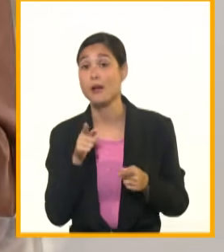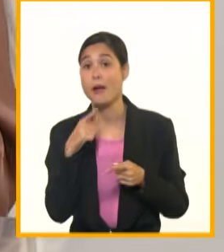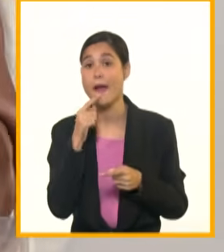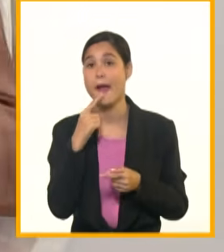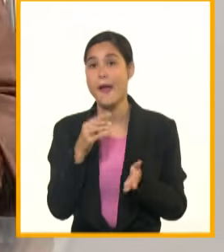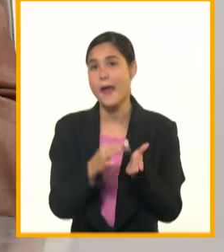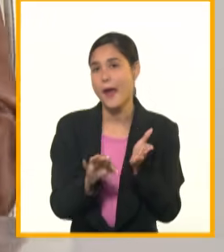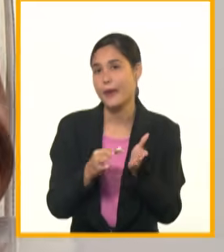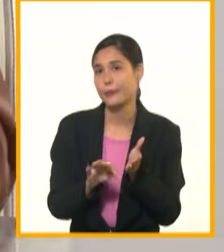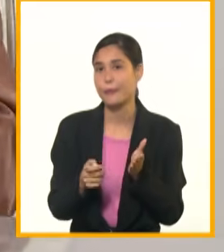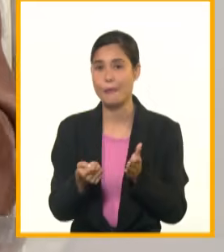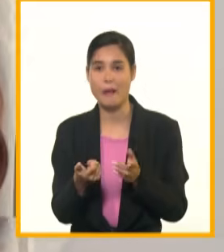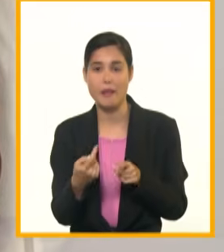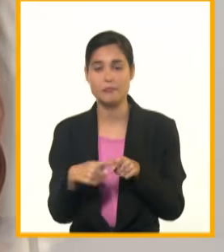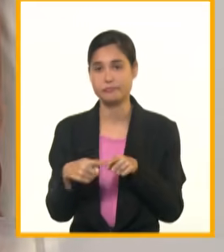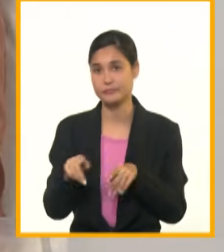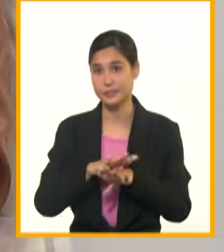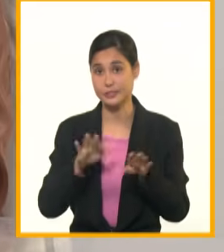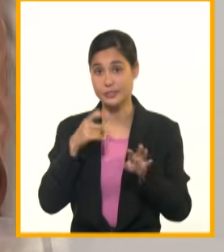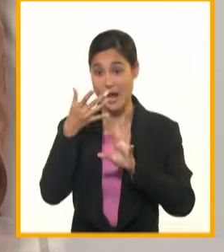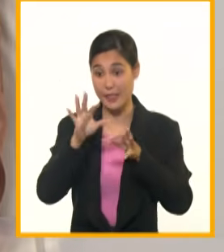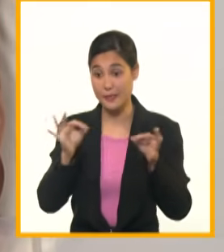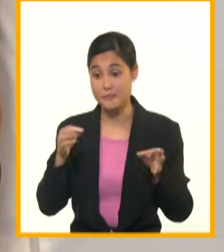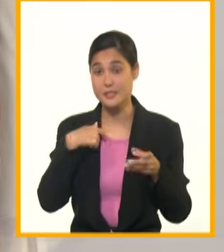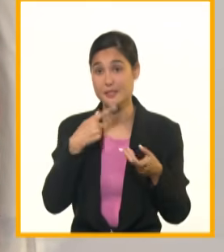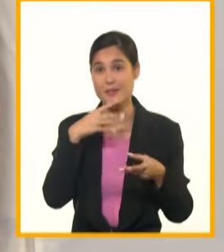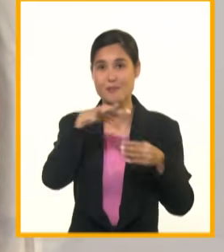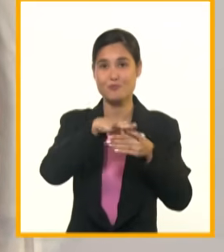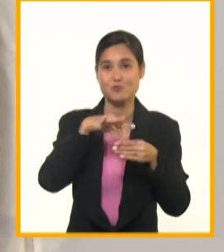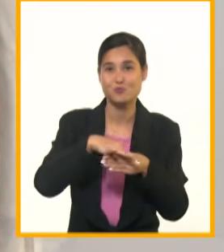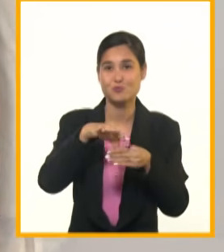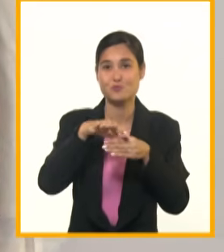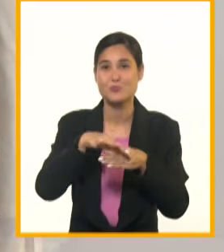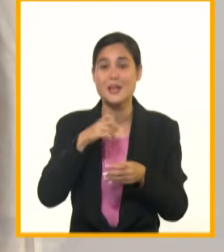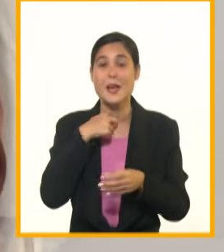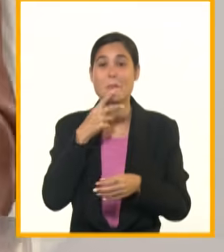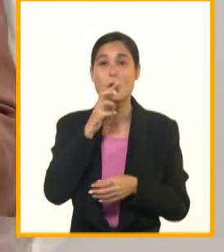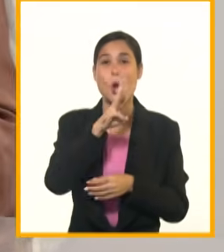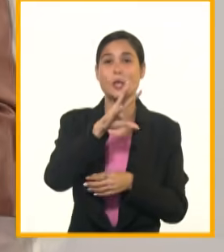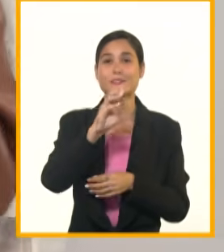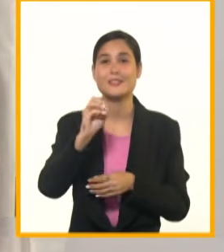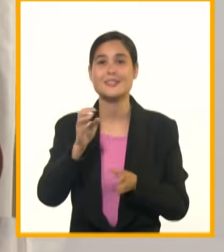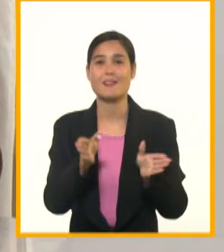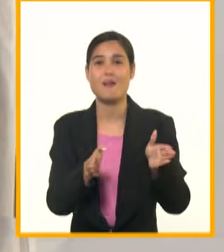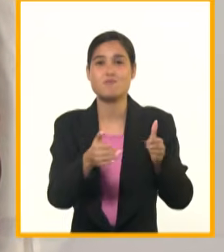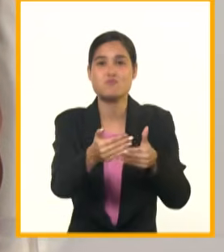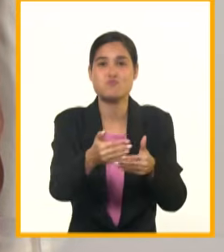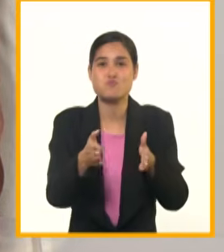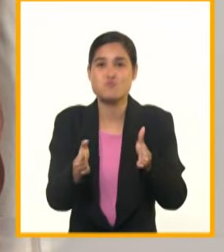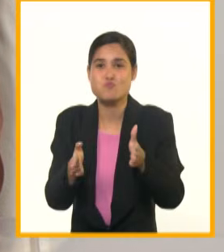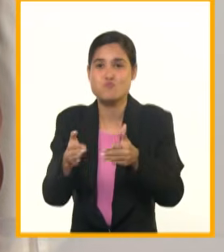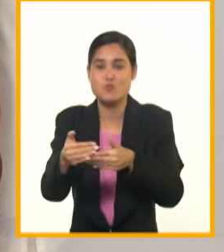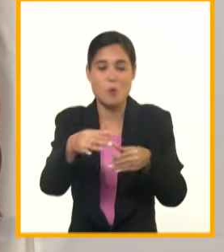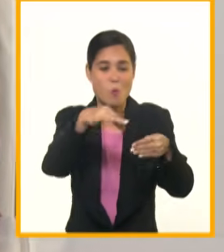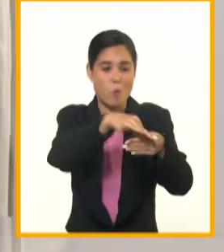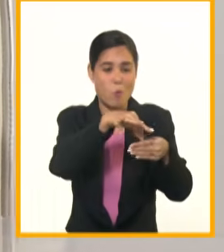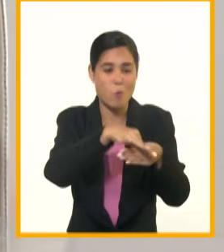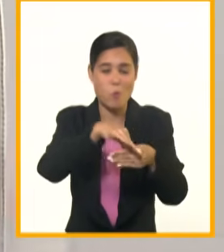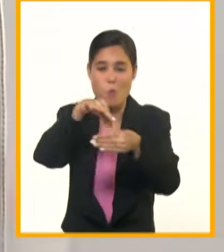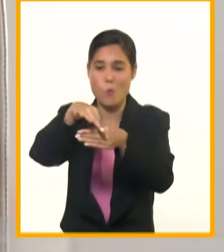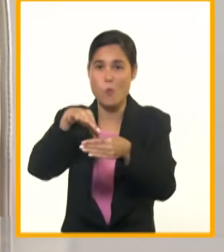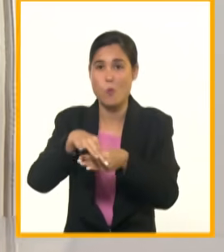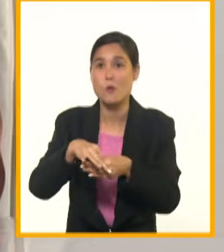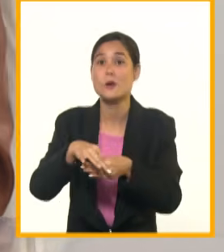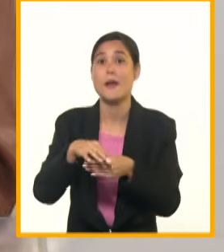la provincia hace 4 años sembraba 360 hectáreas de arroz. Nosotros este año llegamos cerca de 9.000 hectáreas y